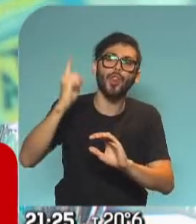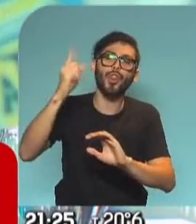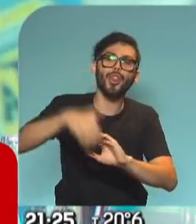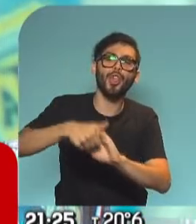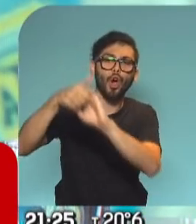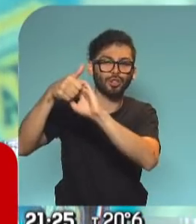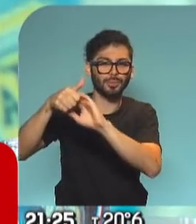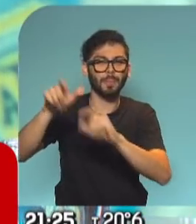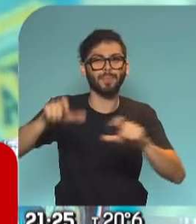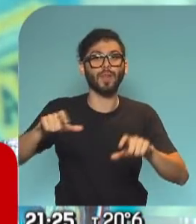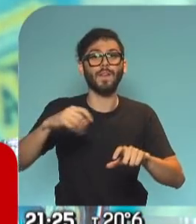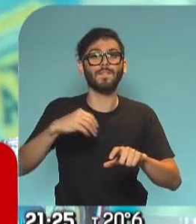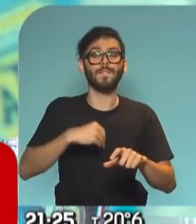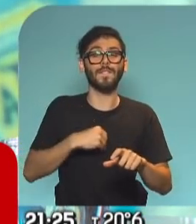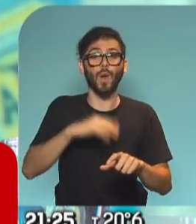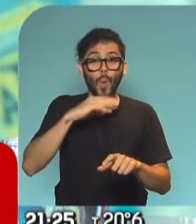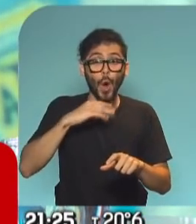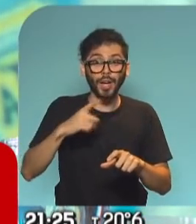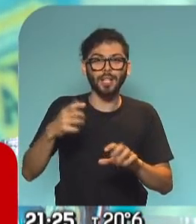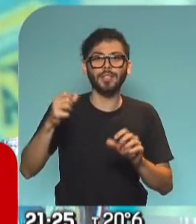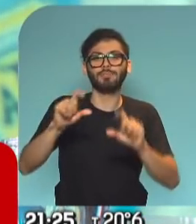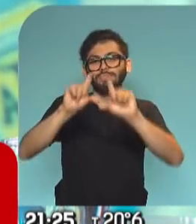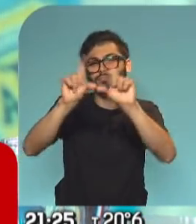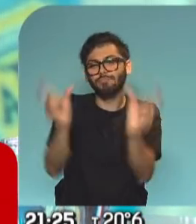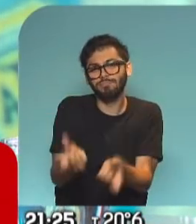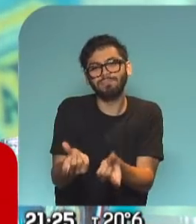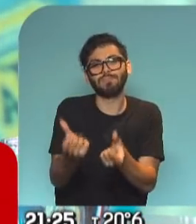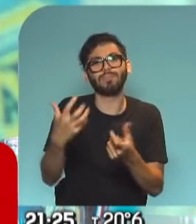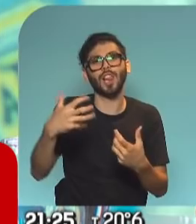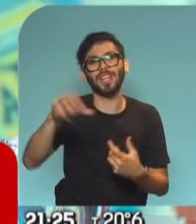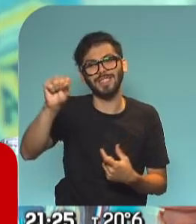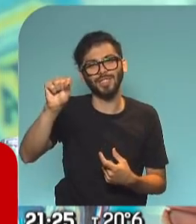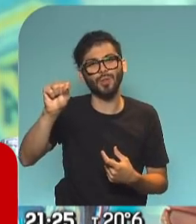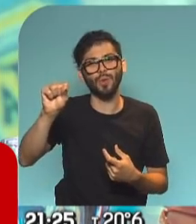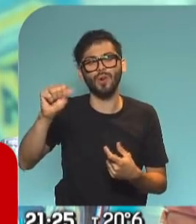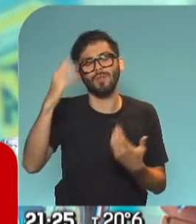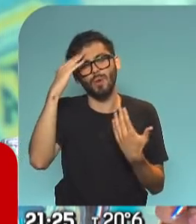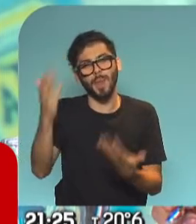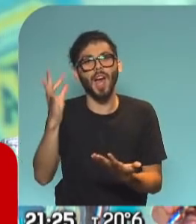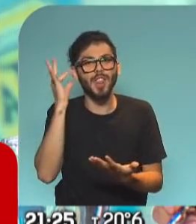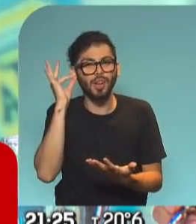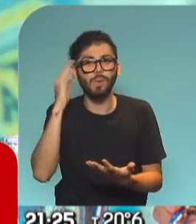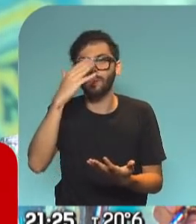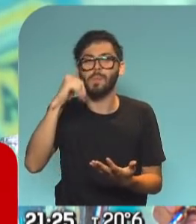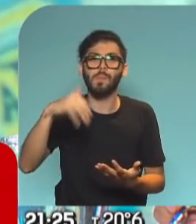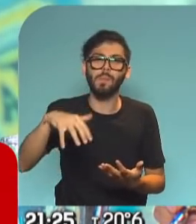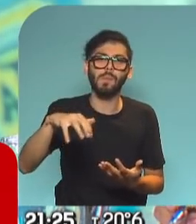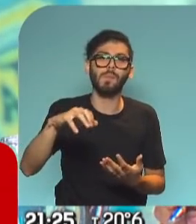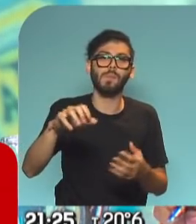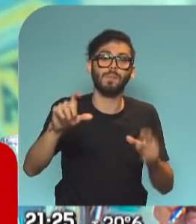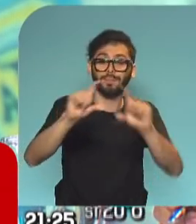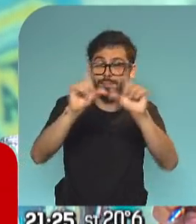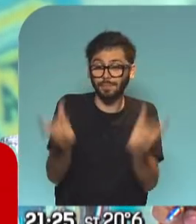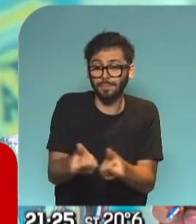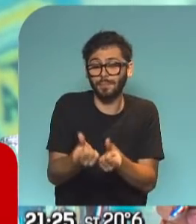que está allí sentada la llevo en homenaje a diego maradona y posteriormente fue trasladado al arco no solo de la